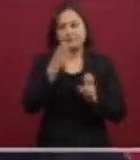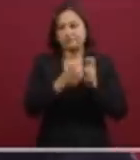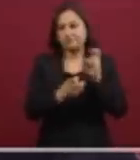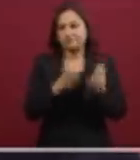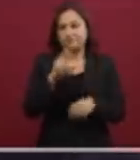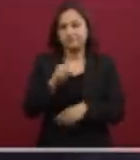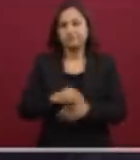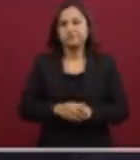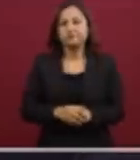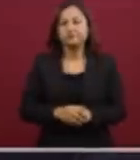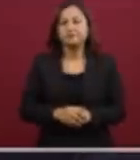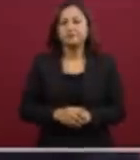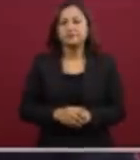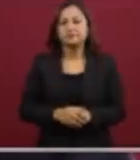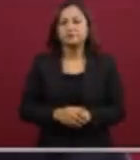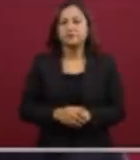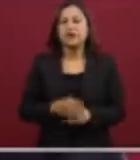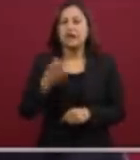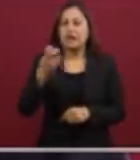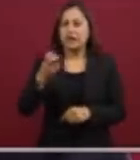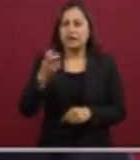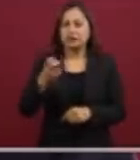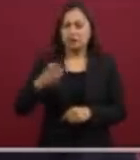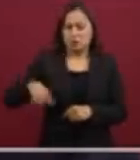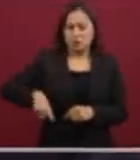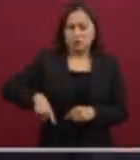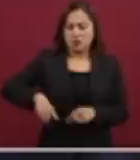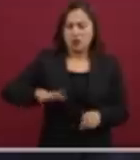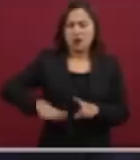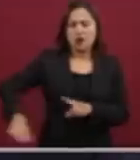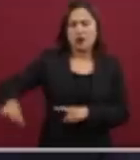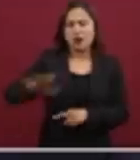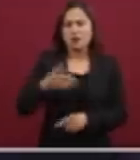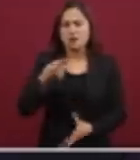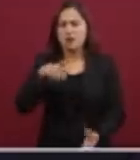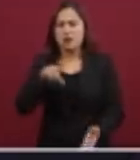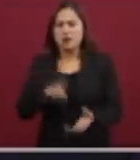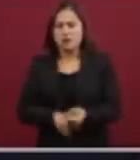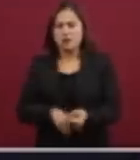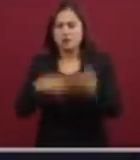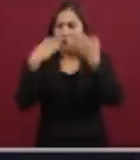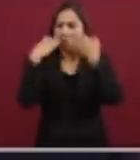la vida pública cada vez más pública, pero